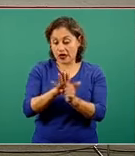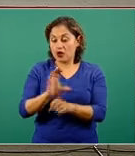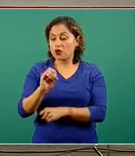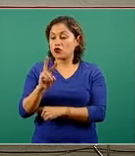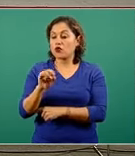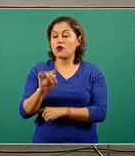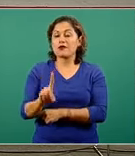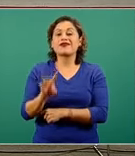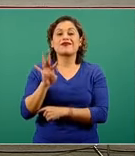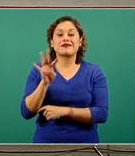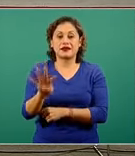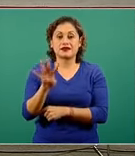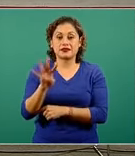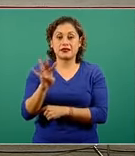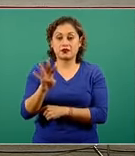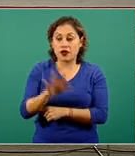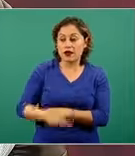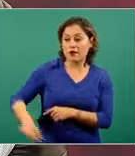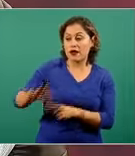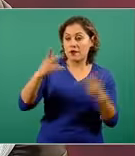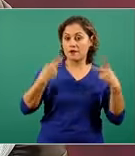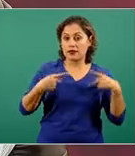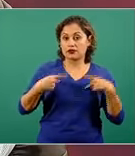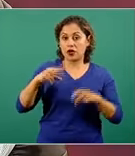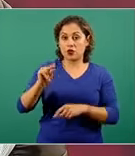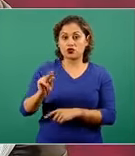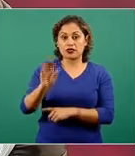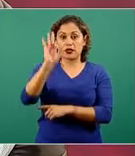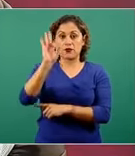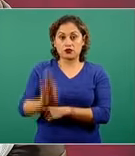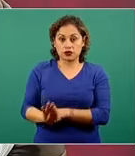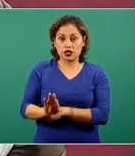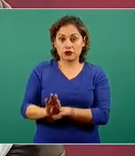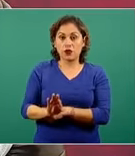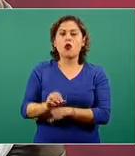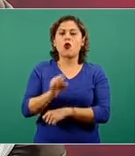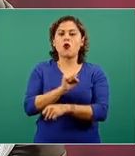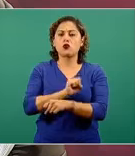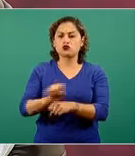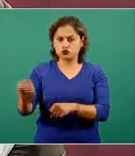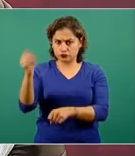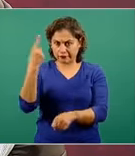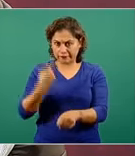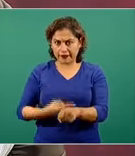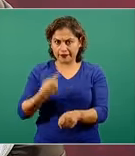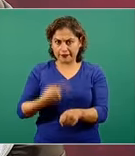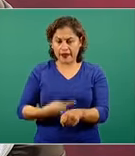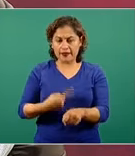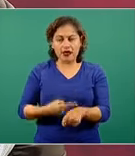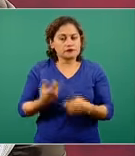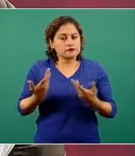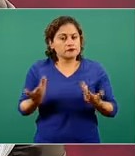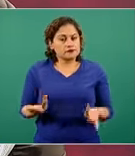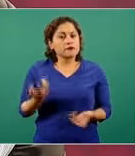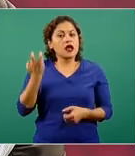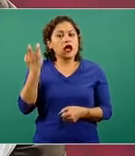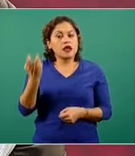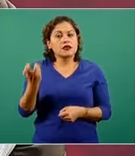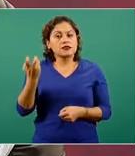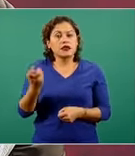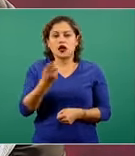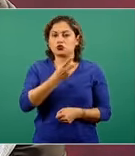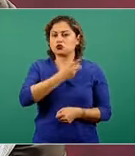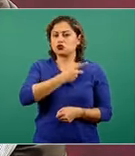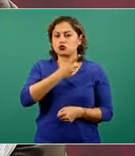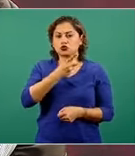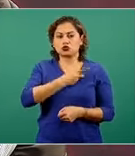de las personas genera enfermedad leve, y es una enfermedad leve que cura por sí sola,